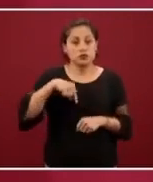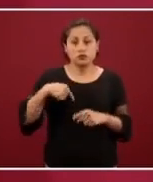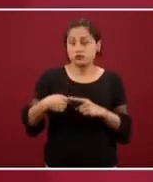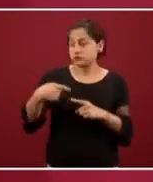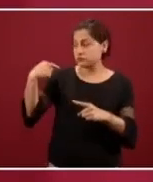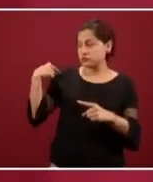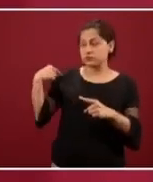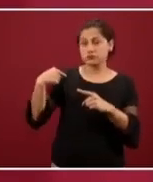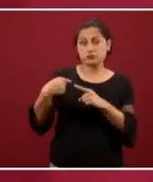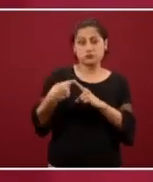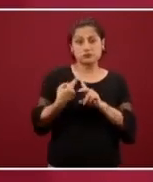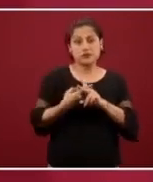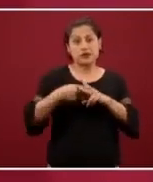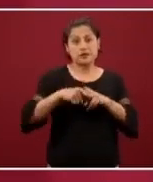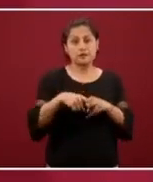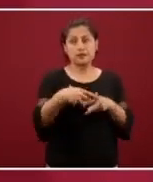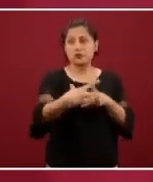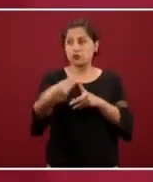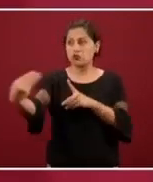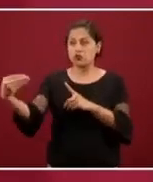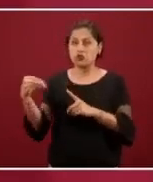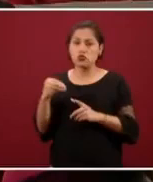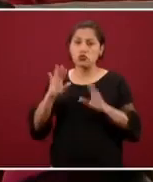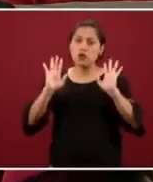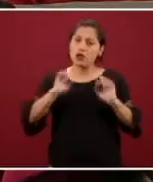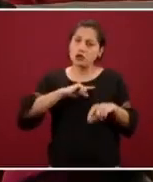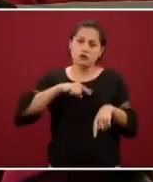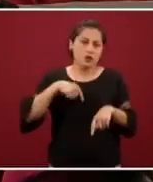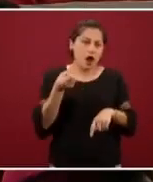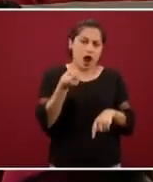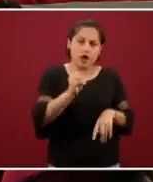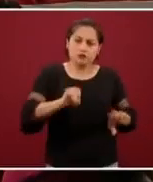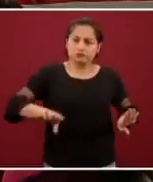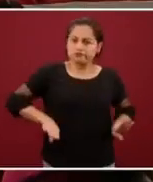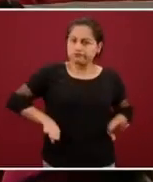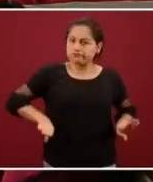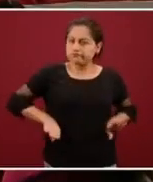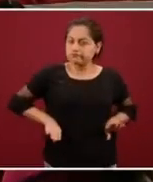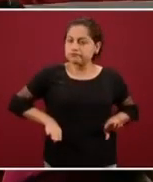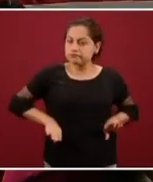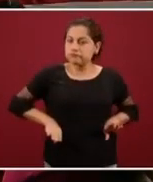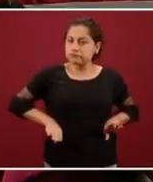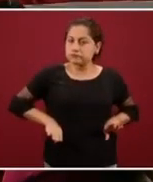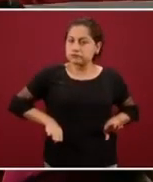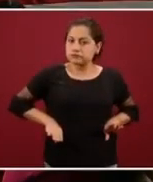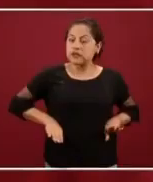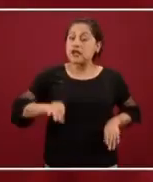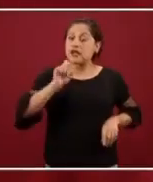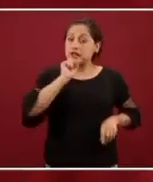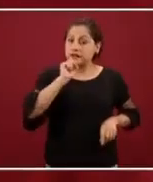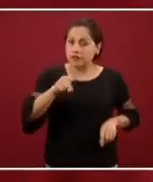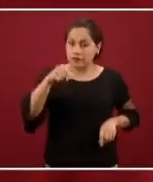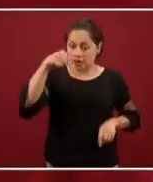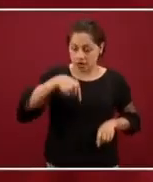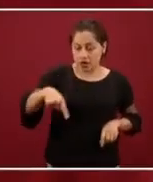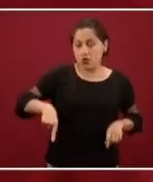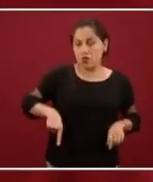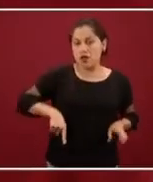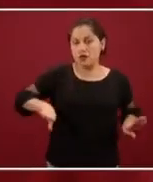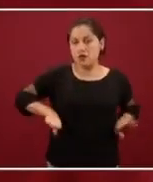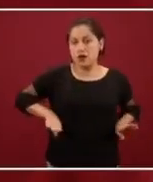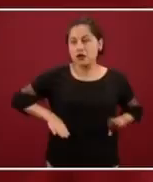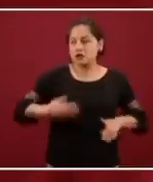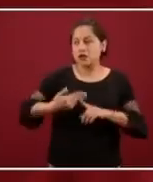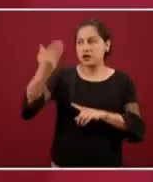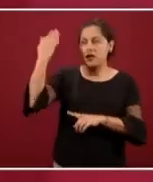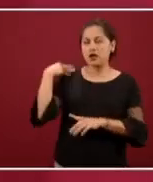epidemia y en la administración pública que empezó en diciembre de 2018.